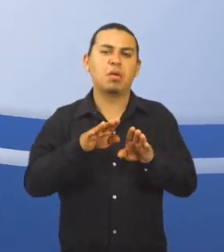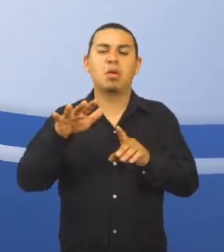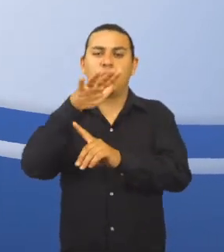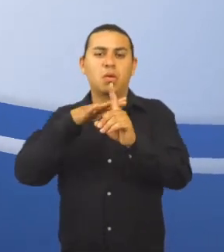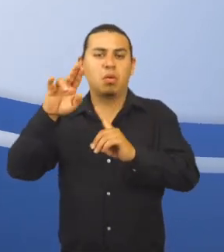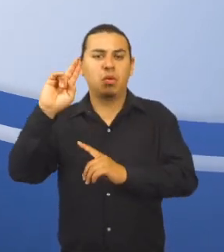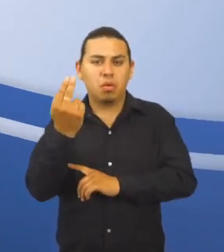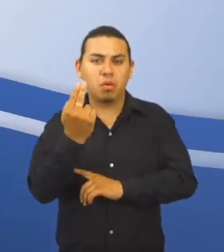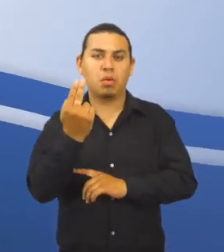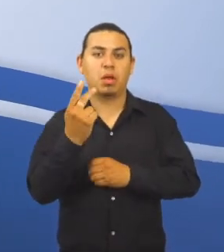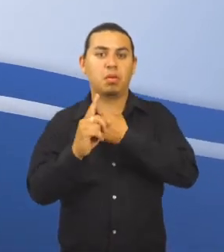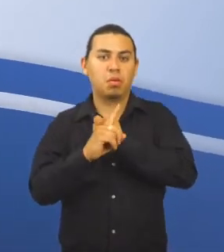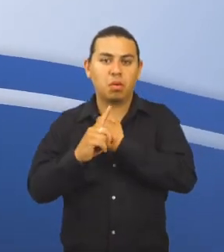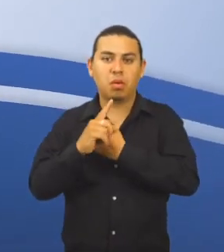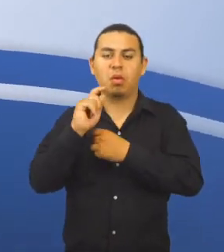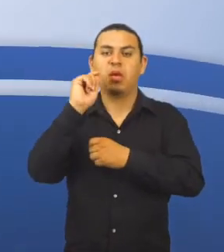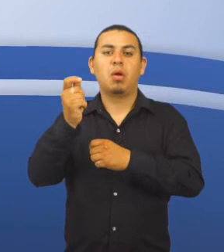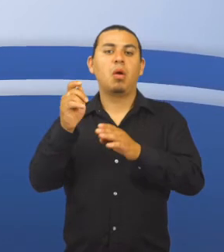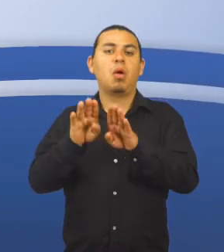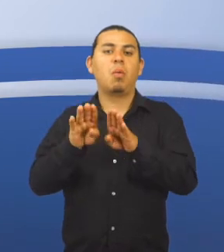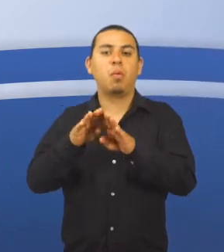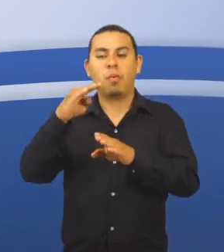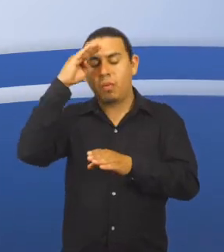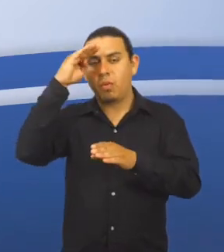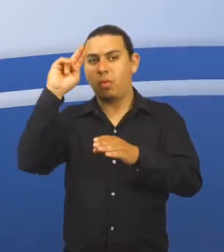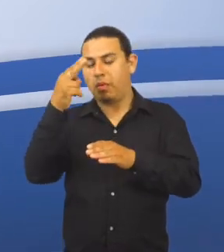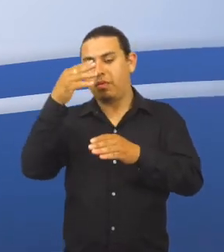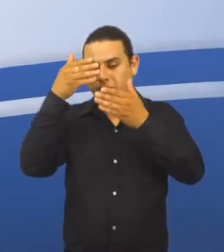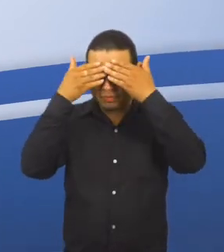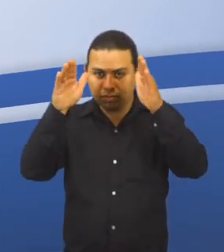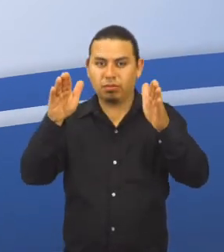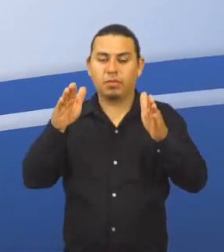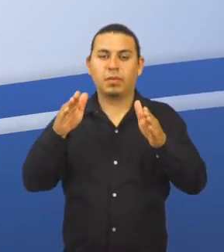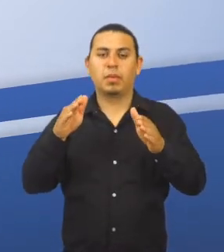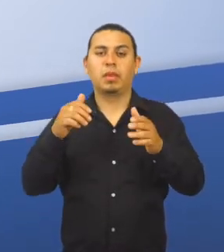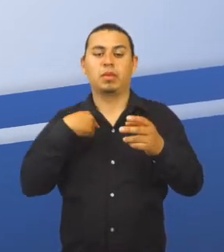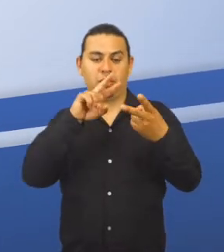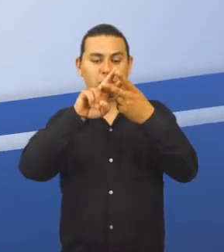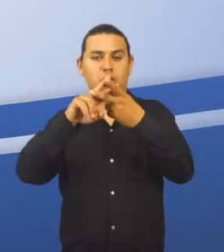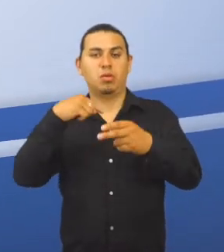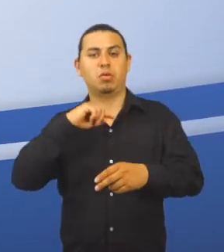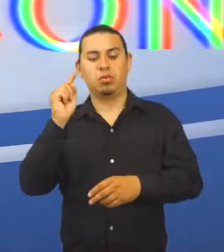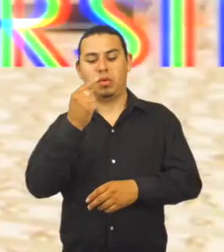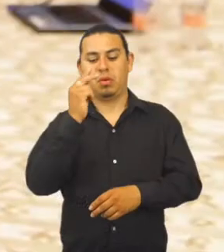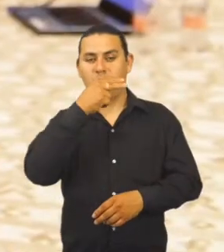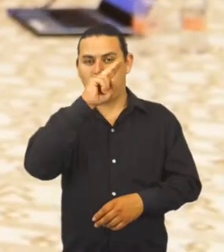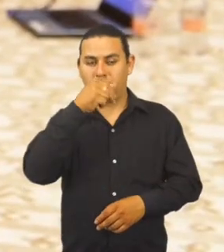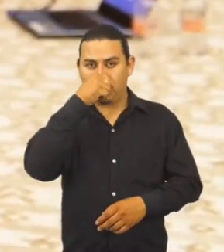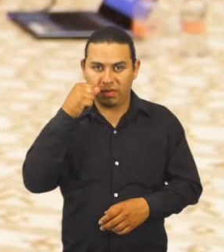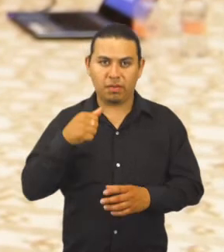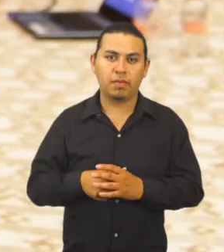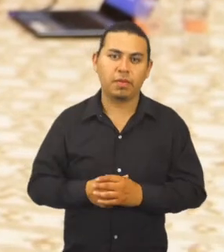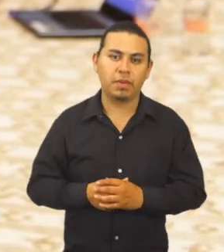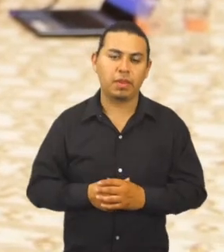la comunidad universitaria ante esta situación de complejidad que vivimos nosotros como universitarios. Hashtag Yo Soy Guapo. ¿Cómo no?